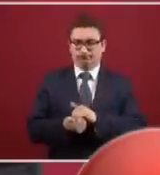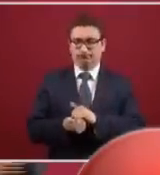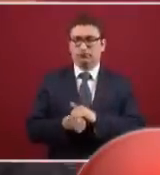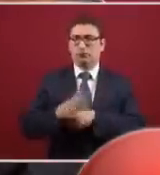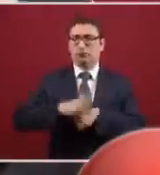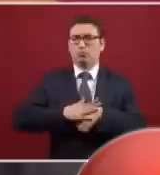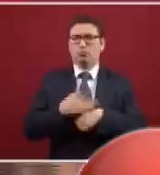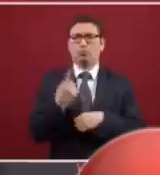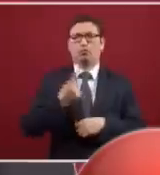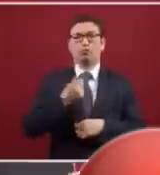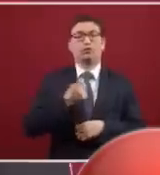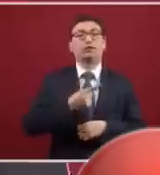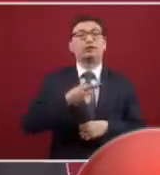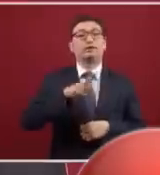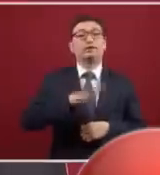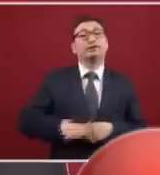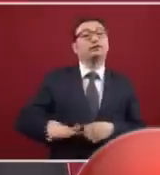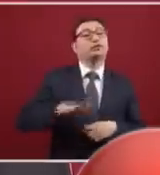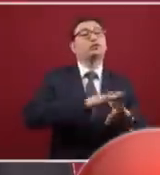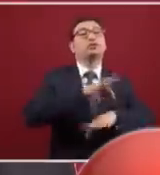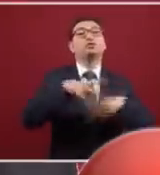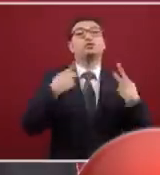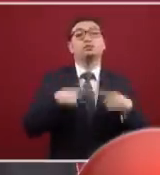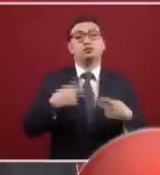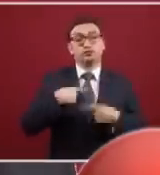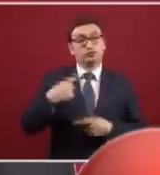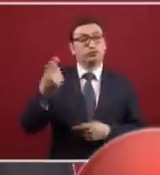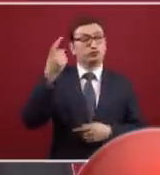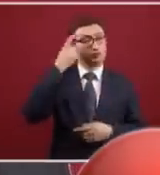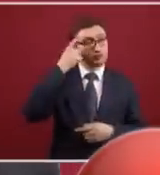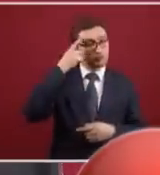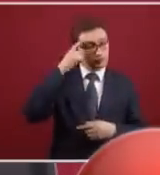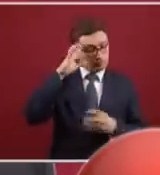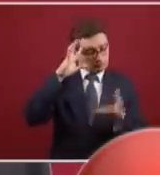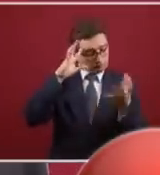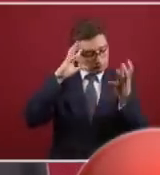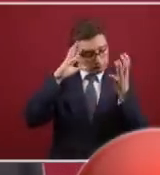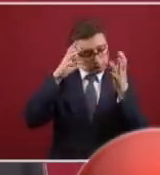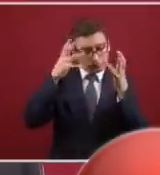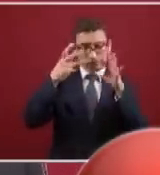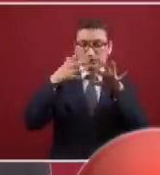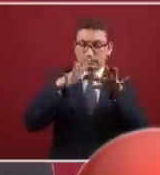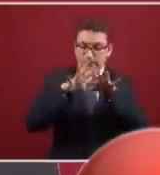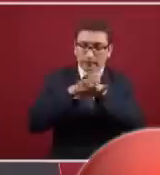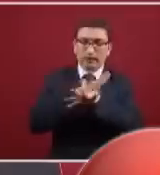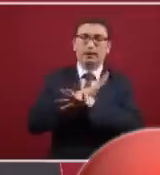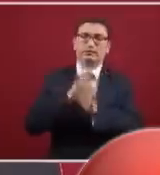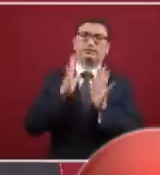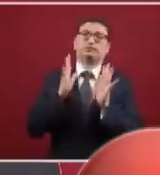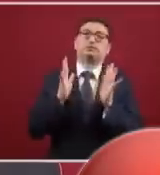porque ya cambió la mentalidad del pueblo, que eso es lo más difícil de lograr.